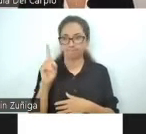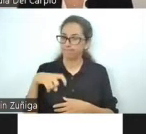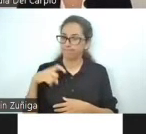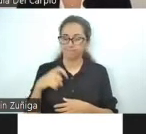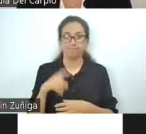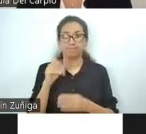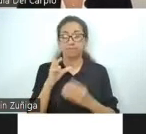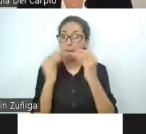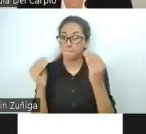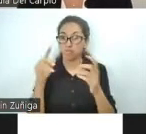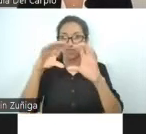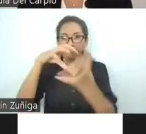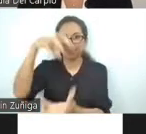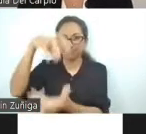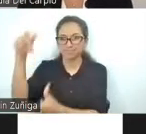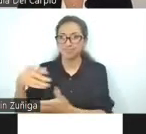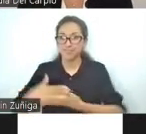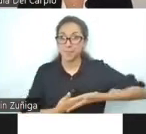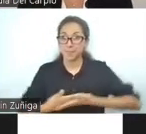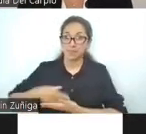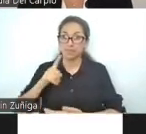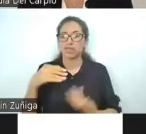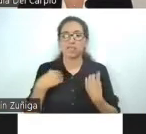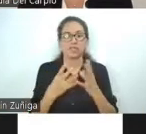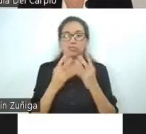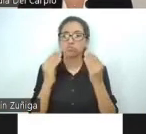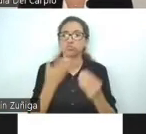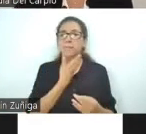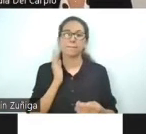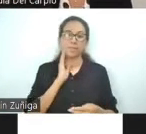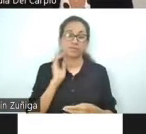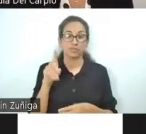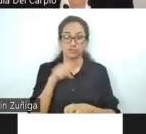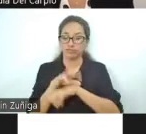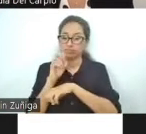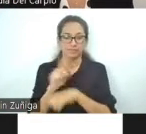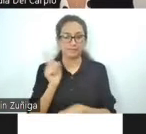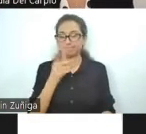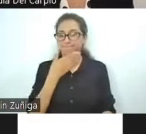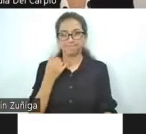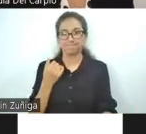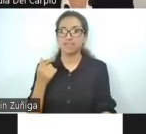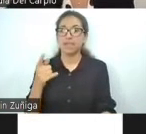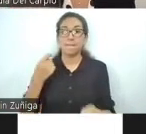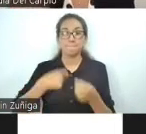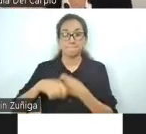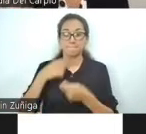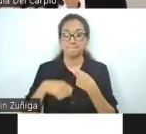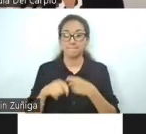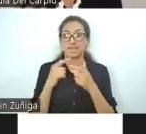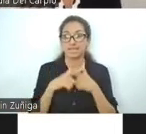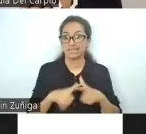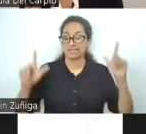Muchos productos para bebés tienen mucho perfume también, entonces tampoco está indicado. Y esto de venta libre, estamos